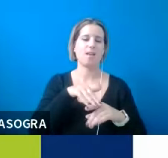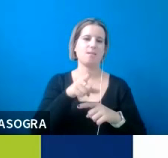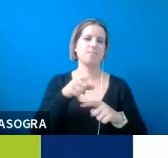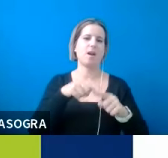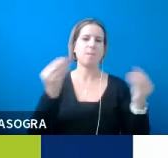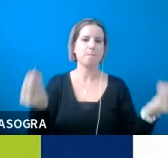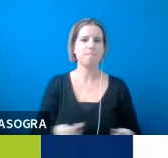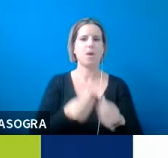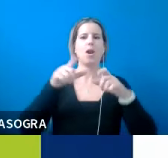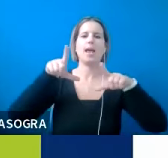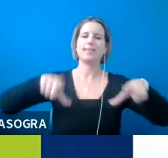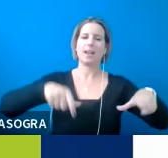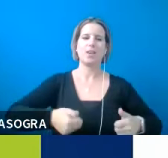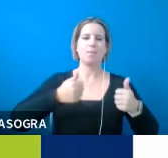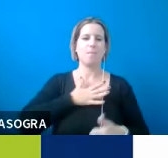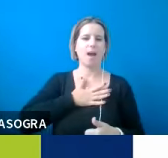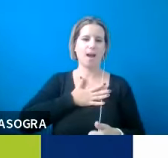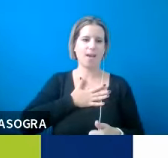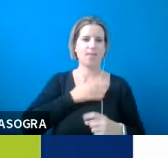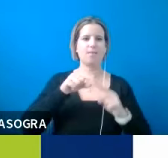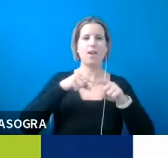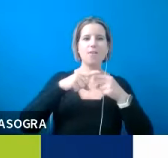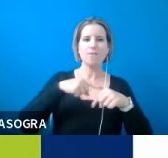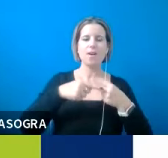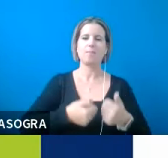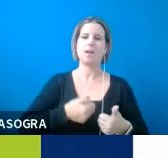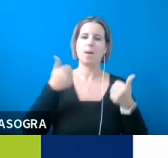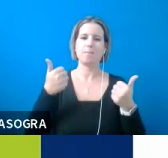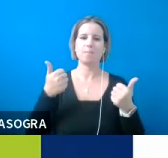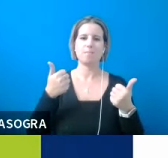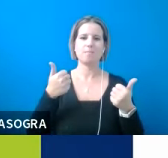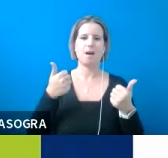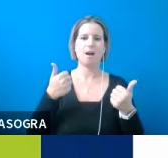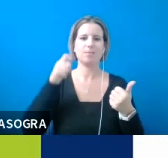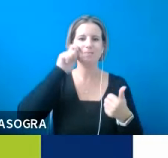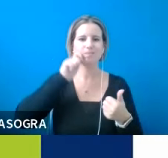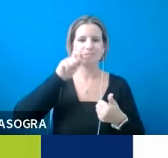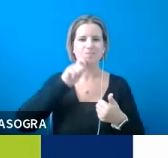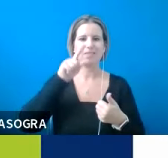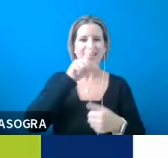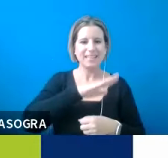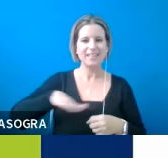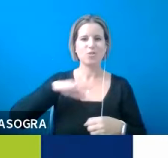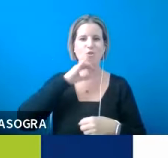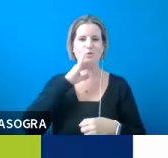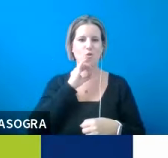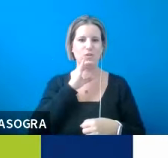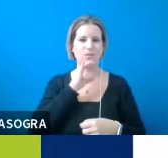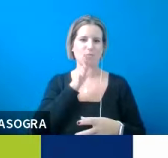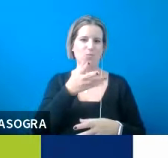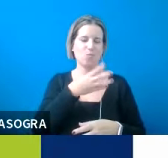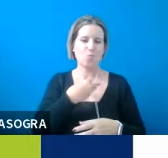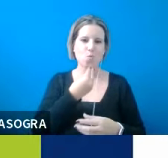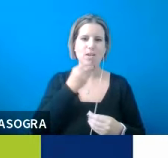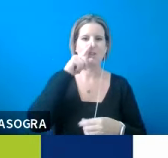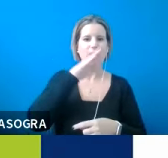instalaciones mucho más agradables que hacen la estancia de las familias mucho más acogedora los niños vienen contentos porque es bonito porque es